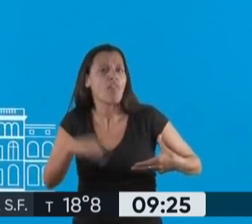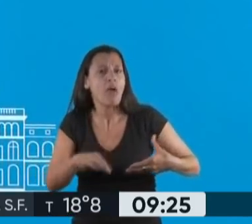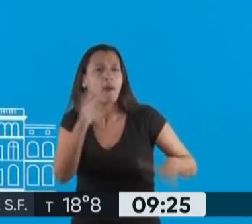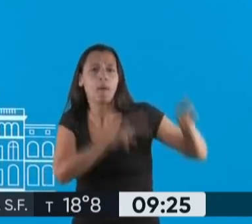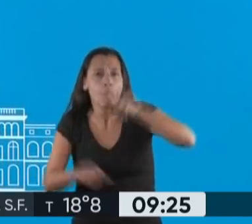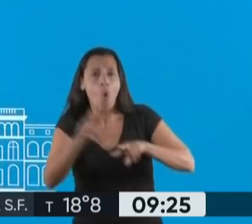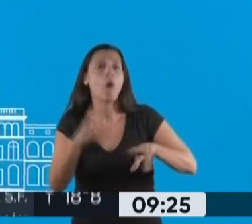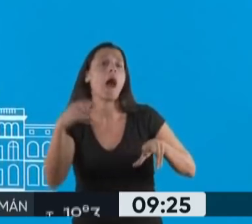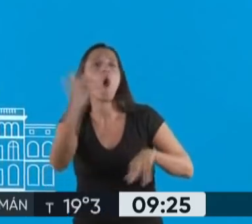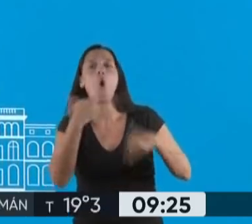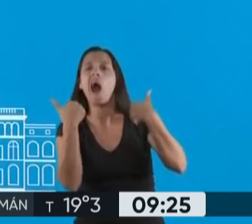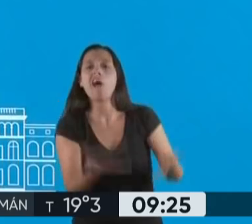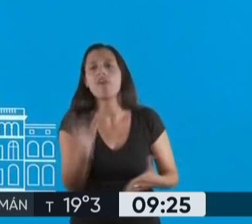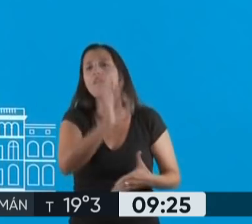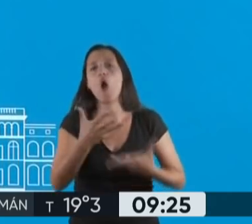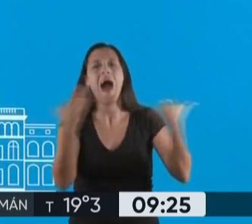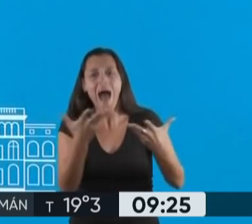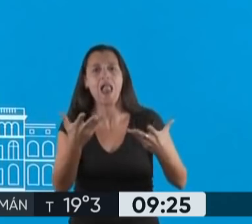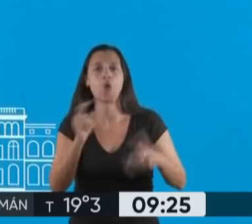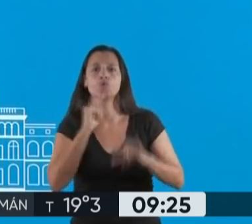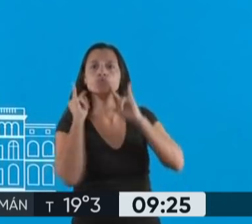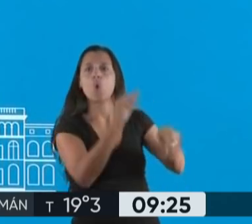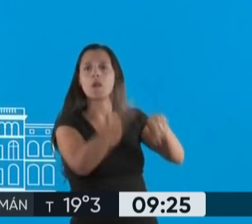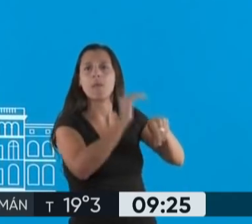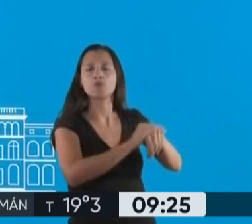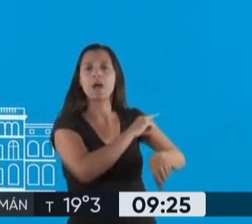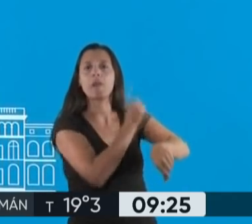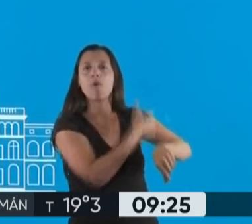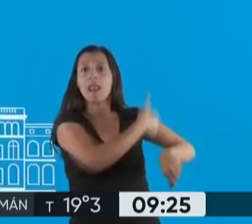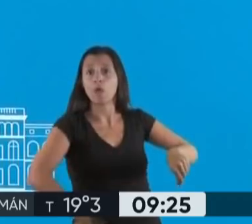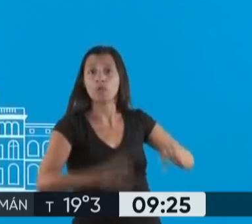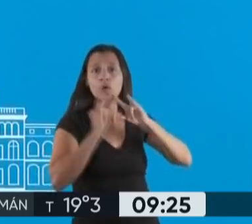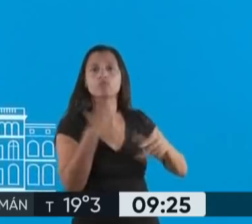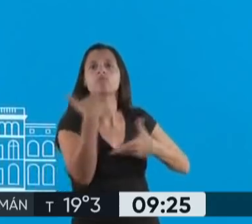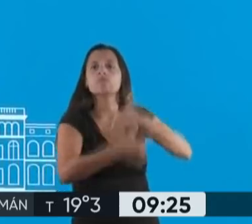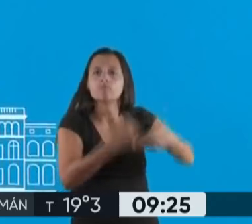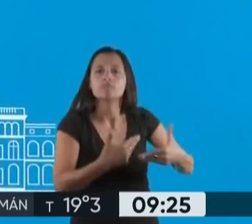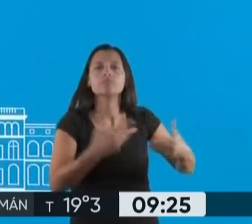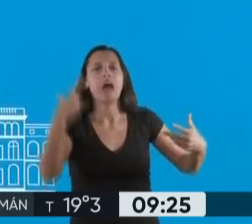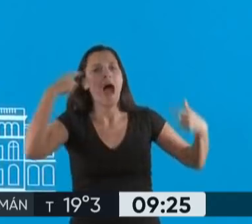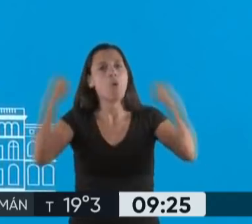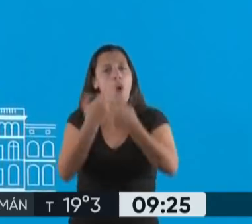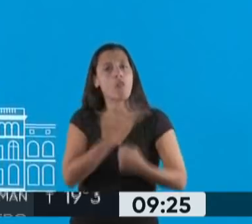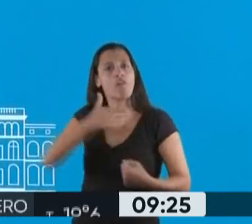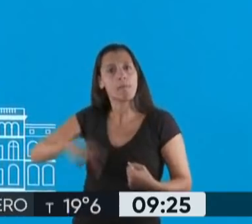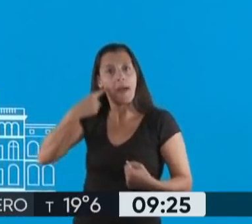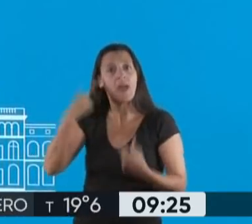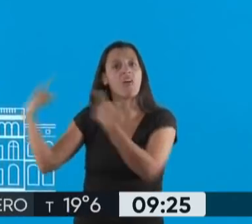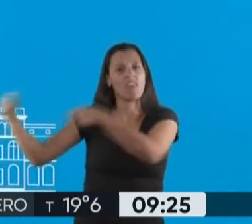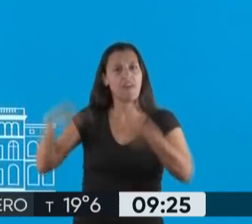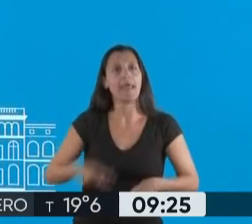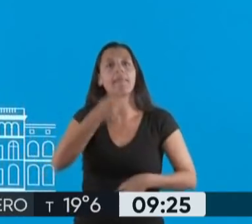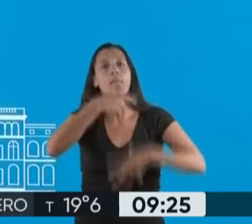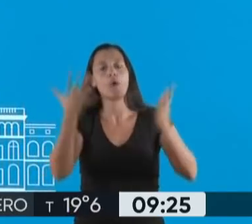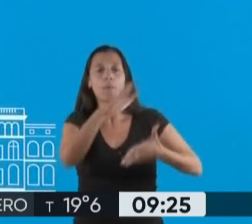porque lo votaba o porque lo facultaba al Poder Ejecutivo a llevar adelante, el acuerdo con el Fondo Monetario Internacional, a diferencia de